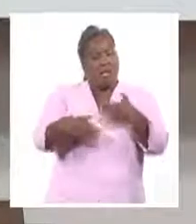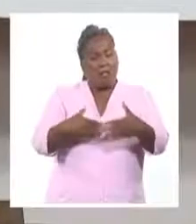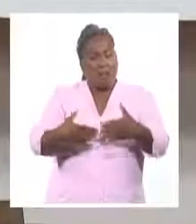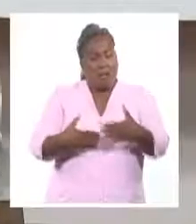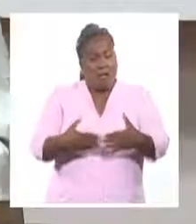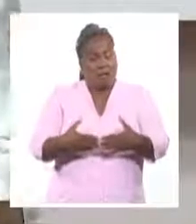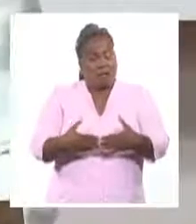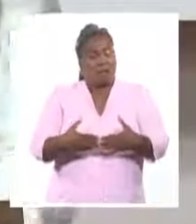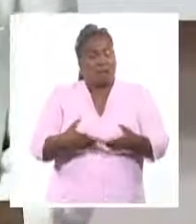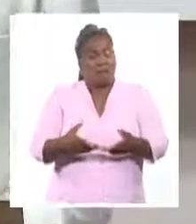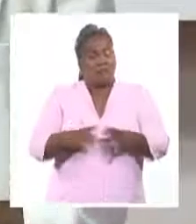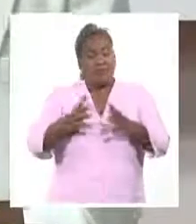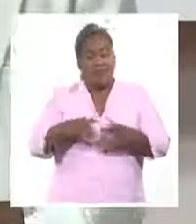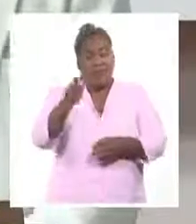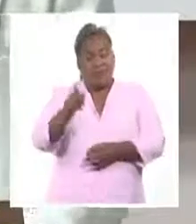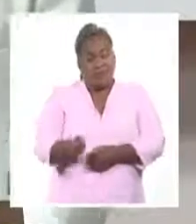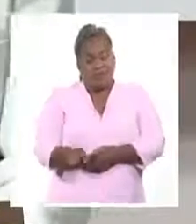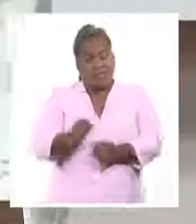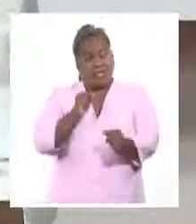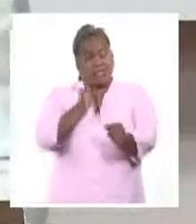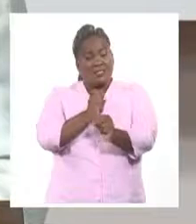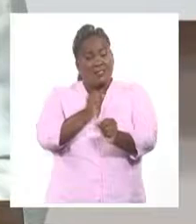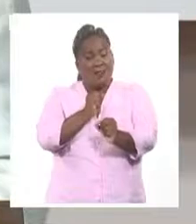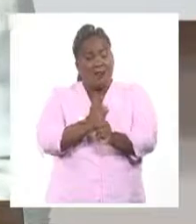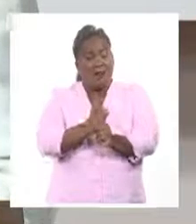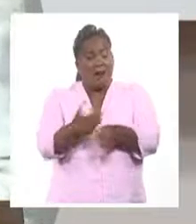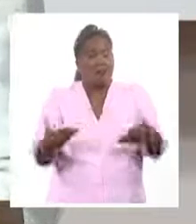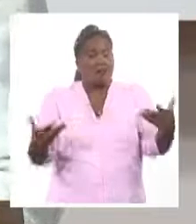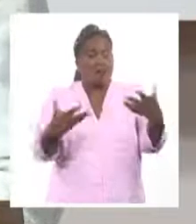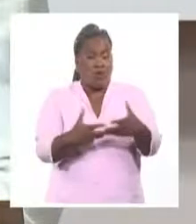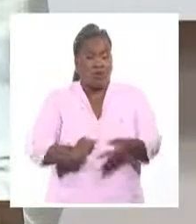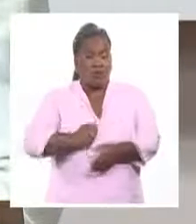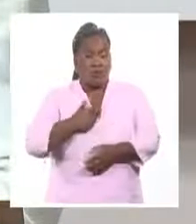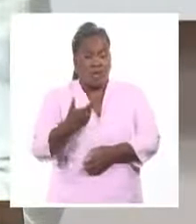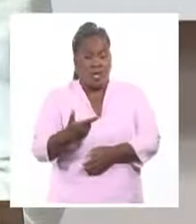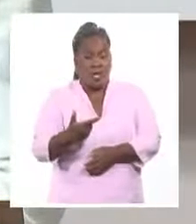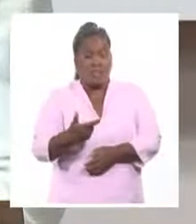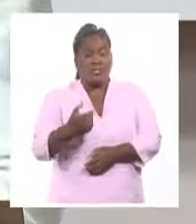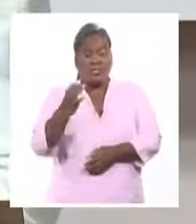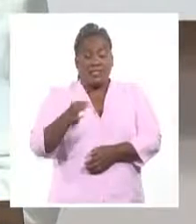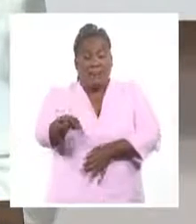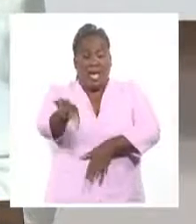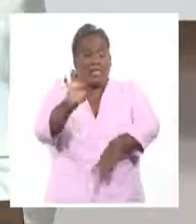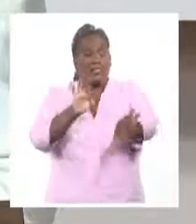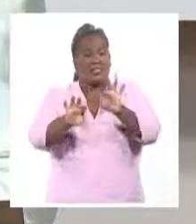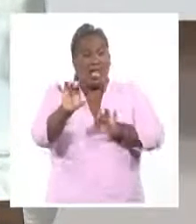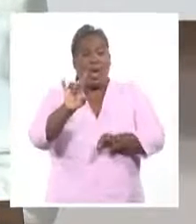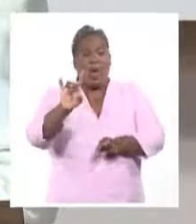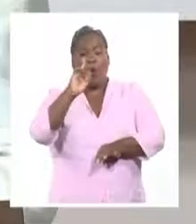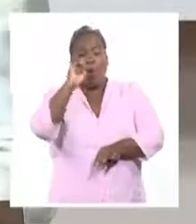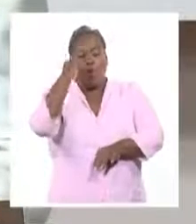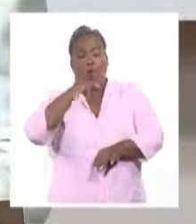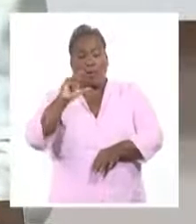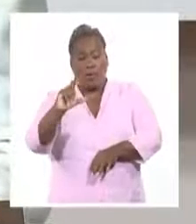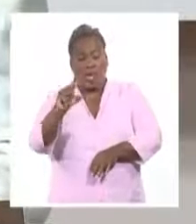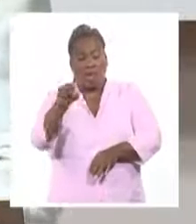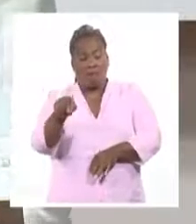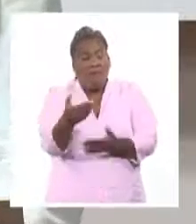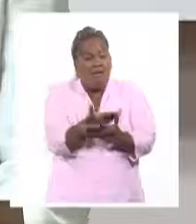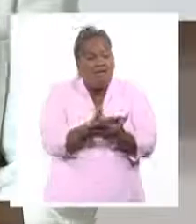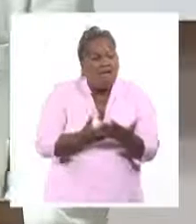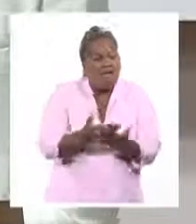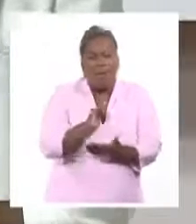que realizan algún tipo de trabajo vinculado a la cultura. La histórica selectividad del UNIAC ha sido un filtro